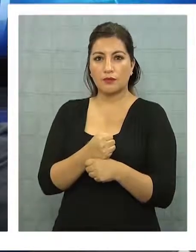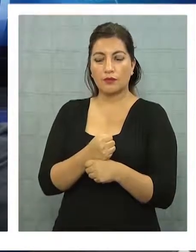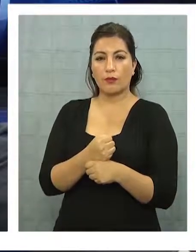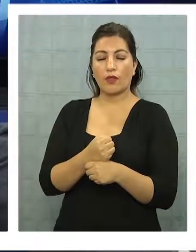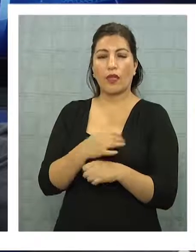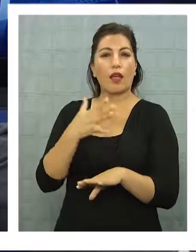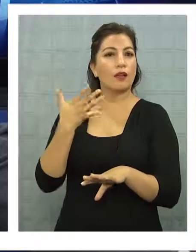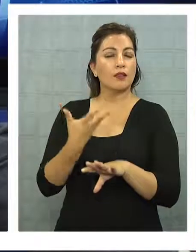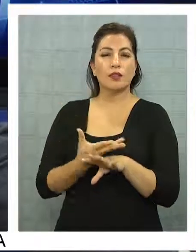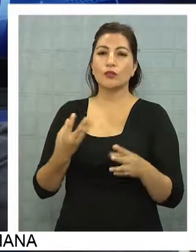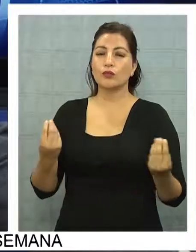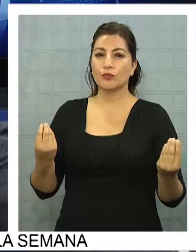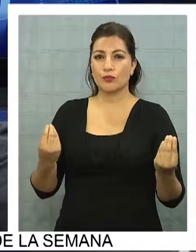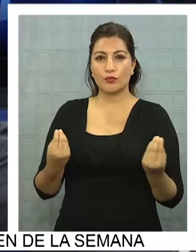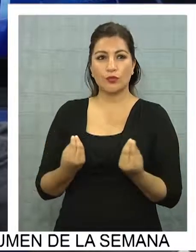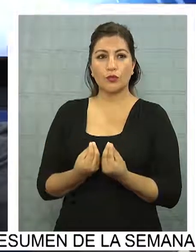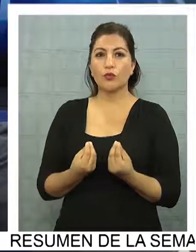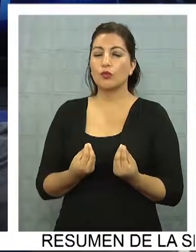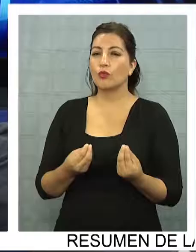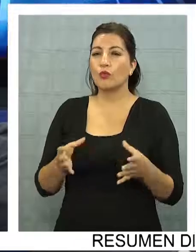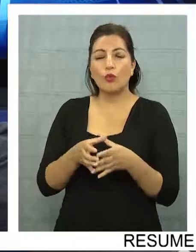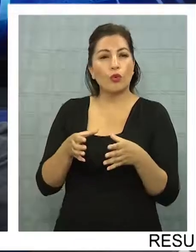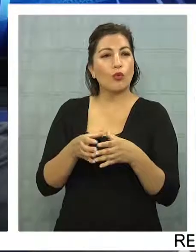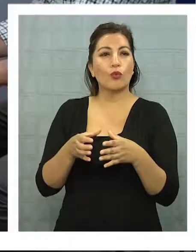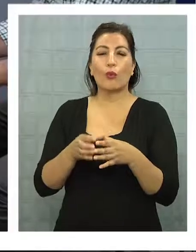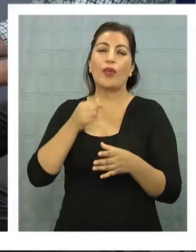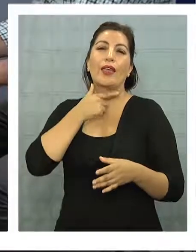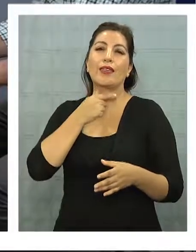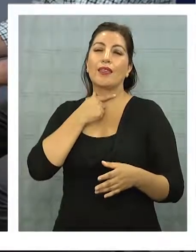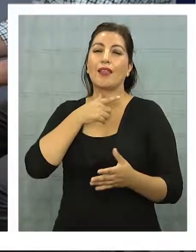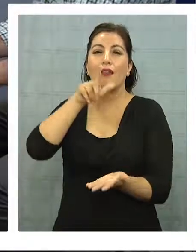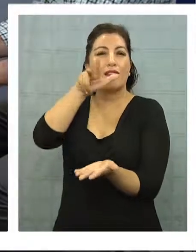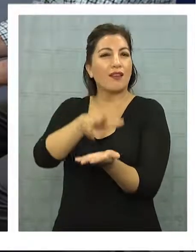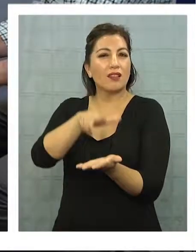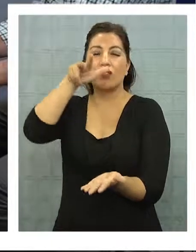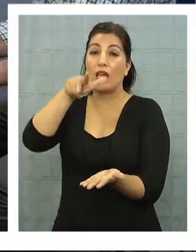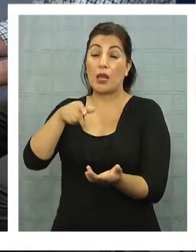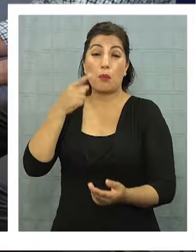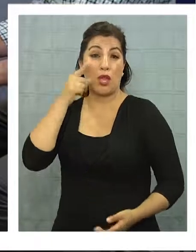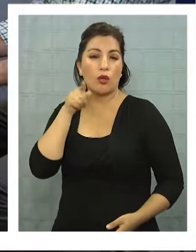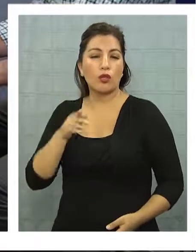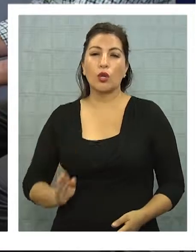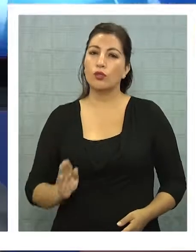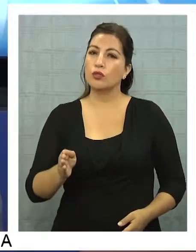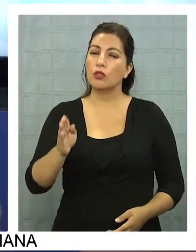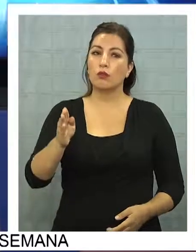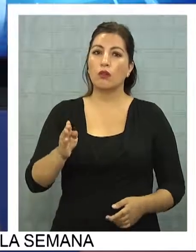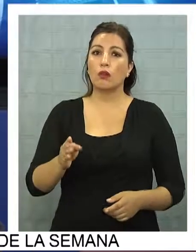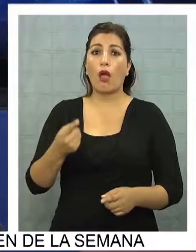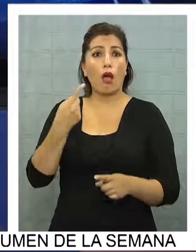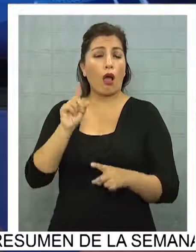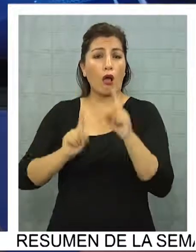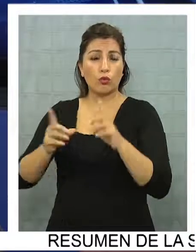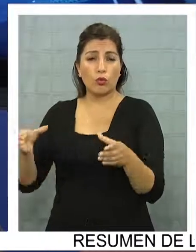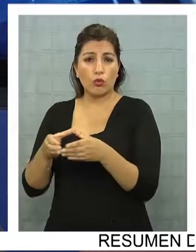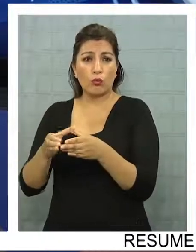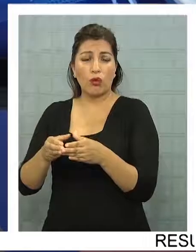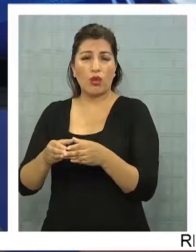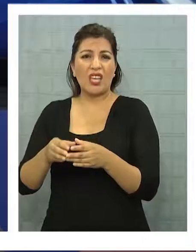mencionan los temas, mencionan lo mismo. O sea, lo que está claro es que la agenda fue puesta, y los temas por los cuales este gobierno llegó,